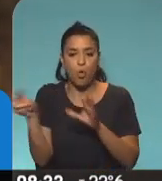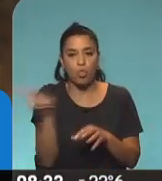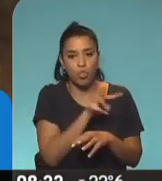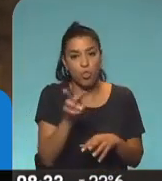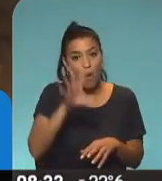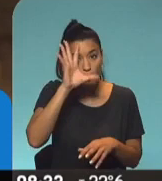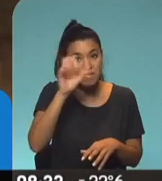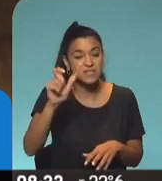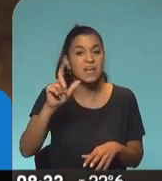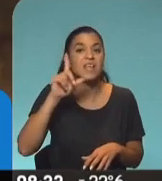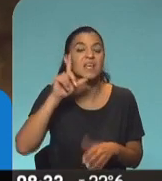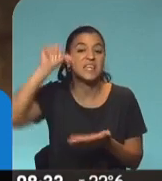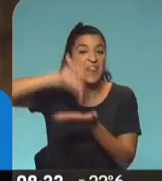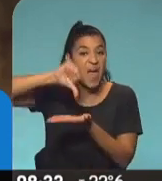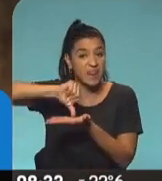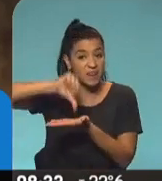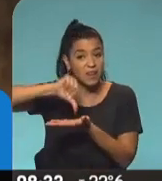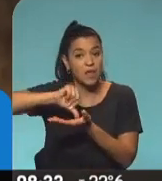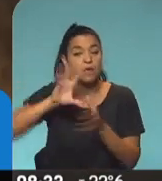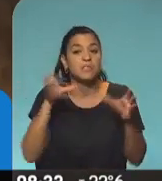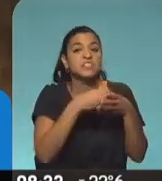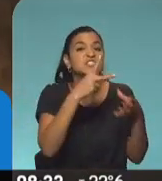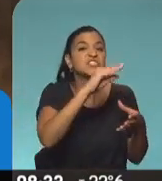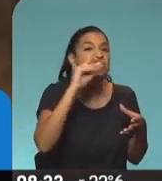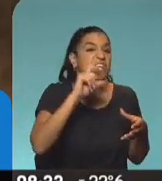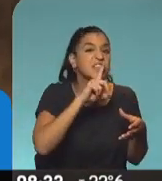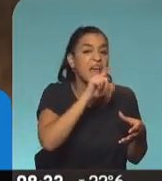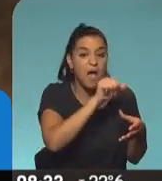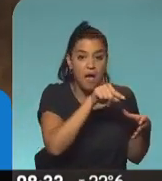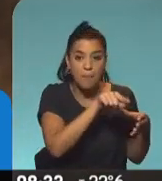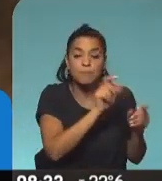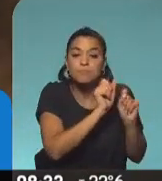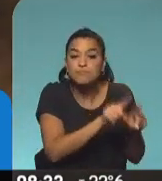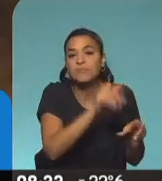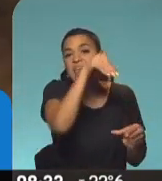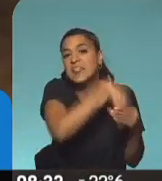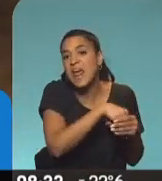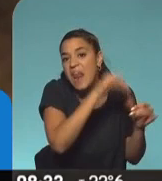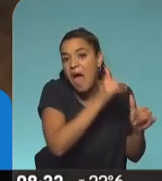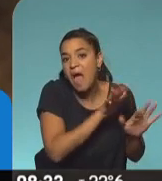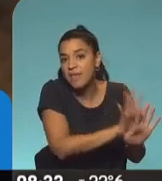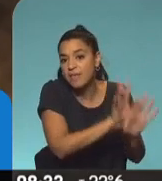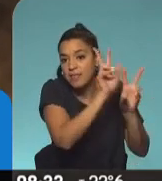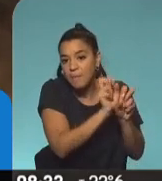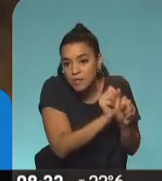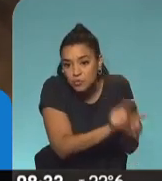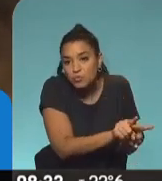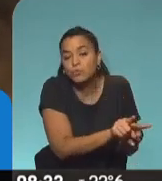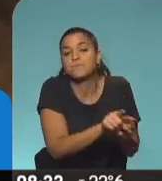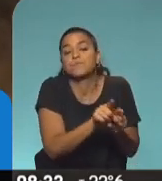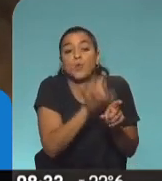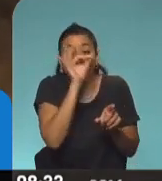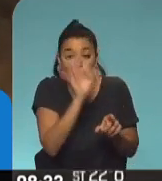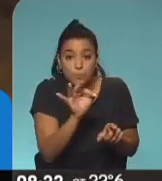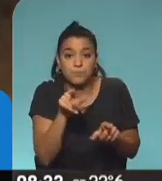que Irán es de el grupo chiita y tienen sus propias internas. Por cierto, Hamas,